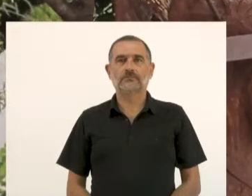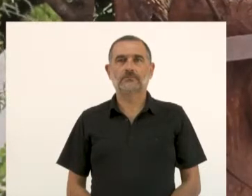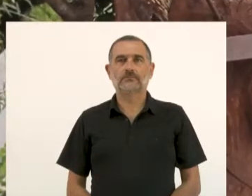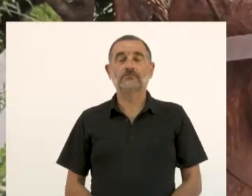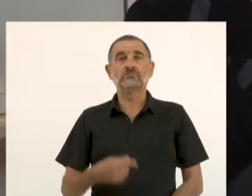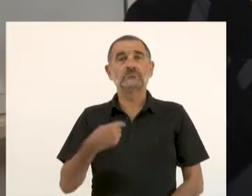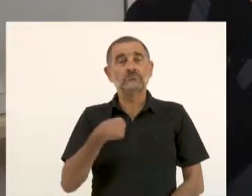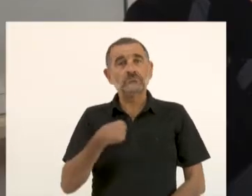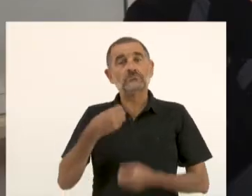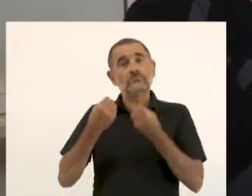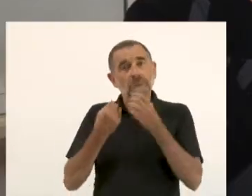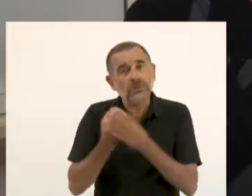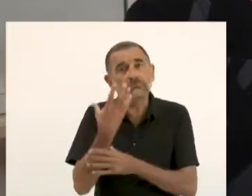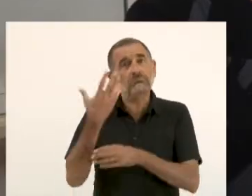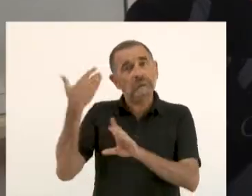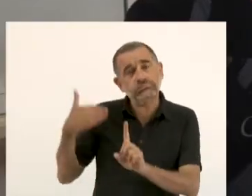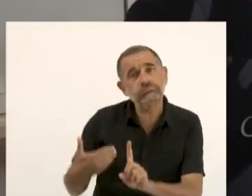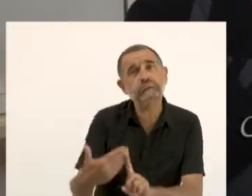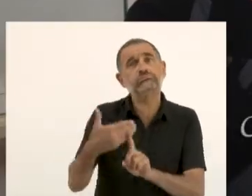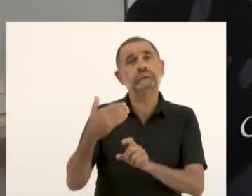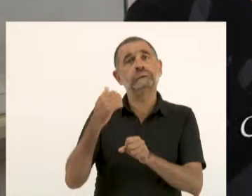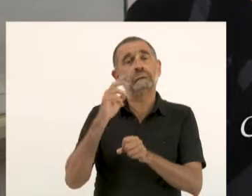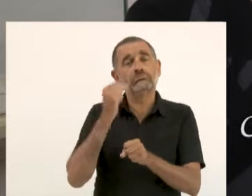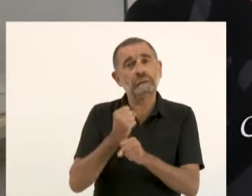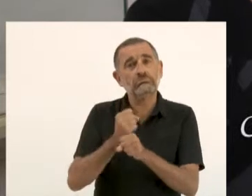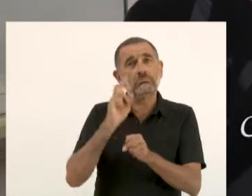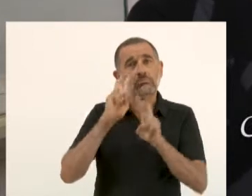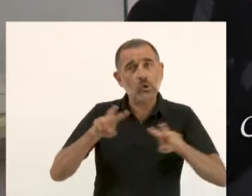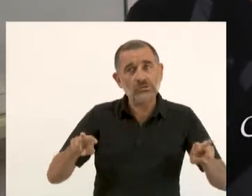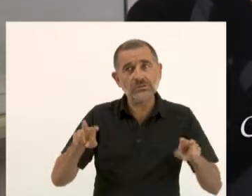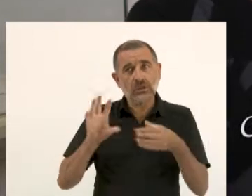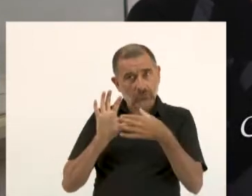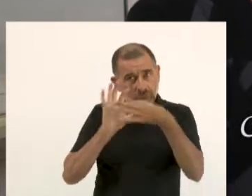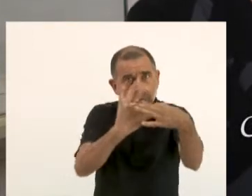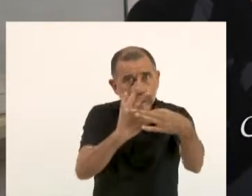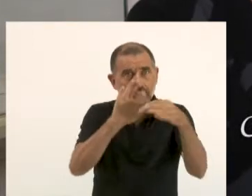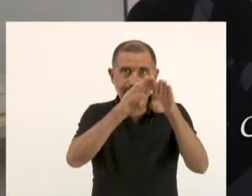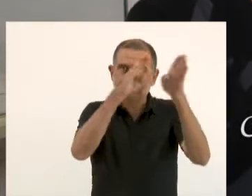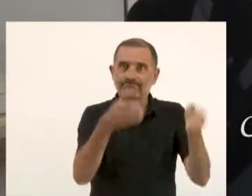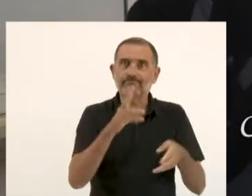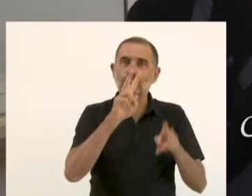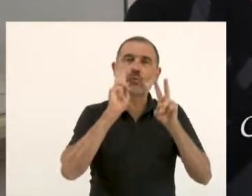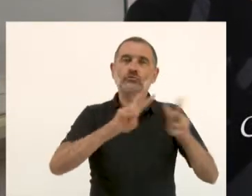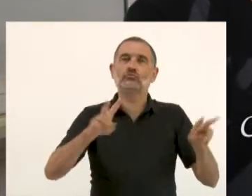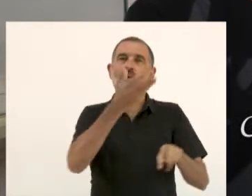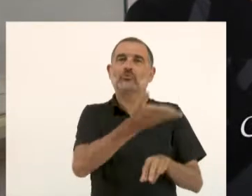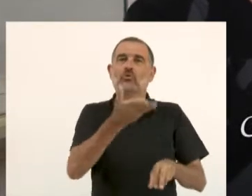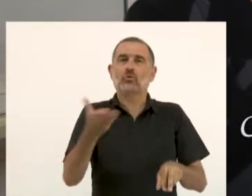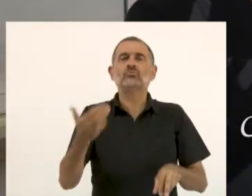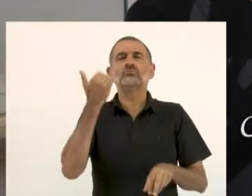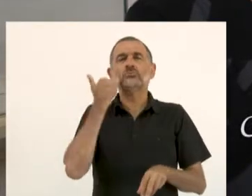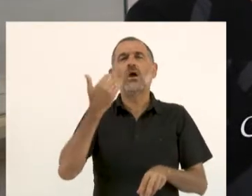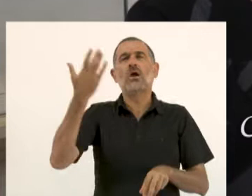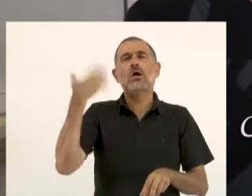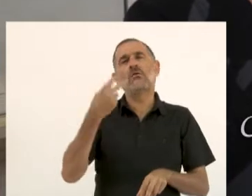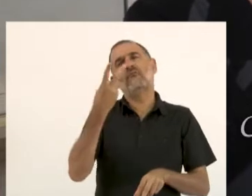Digamos, desde que empecé a trabajar acá en el museo, comenzamos a tener vínculos con el Museo de Antropología de la Universidad de Córdoba, y bueno, ya hace unos